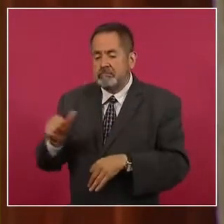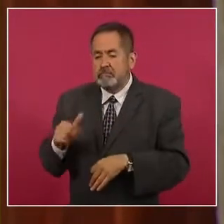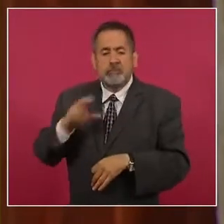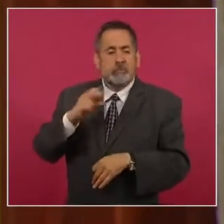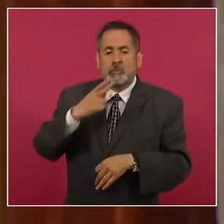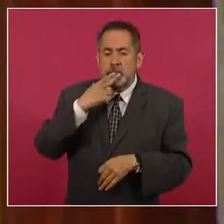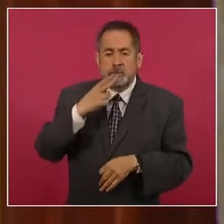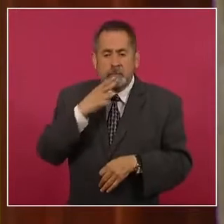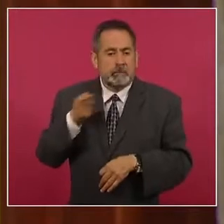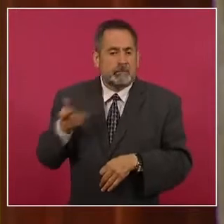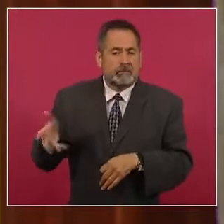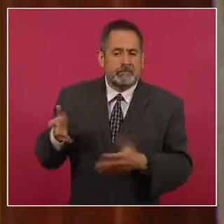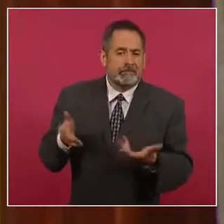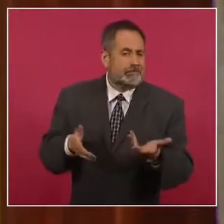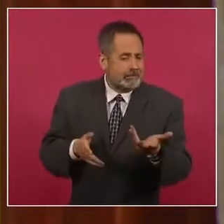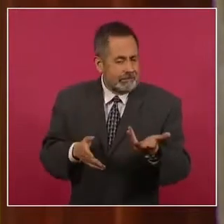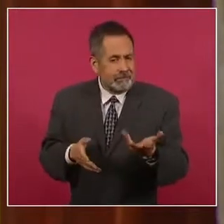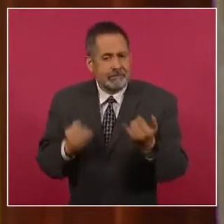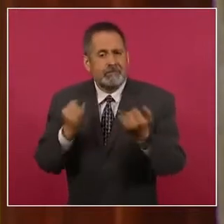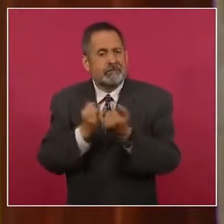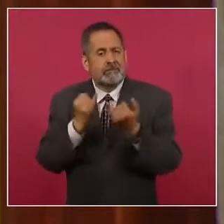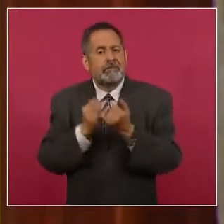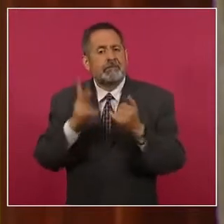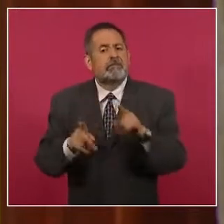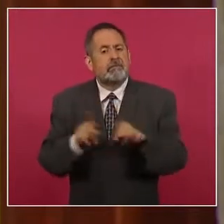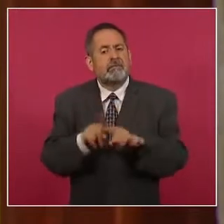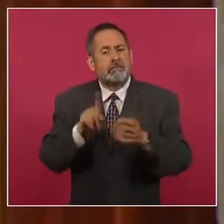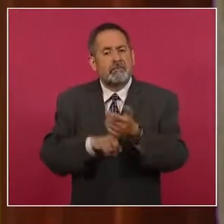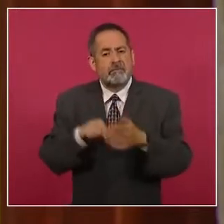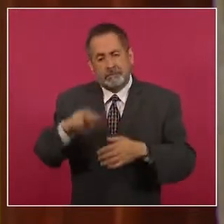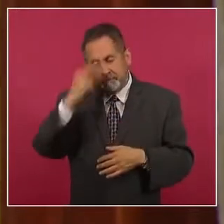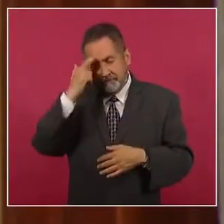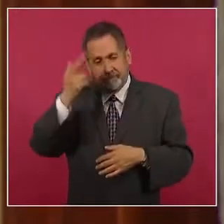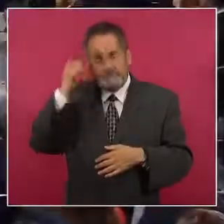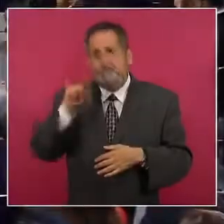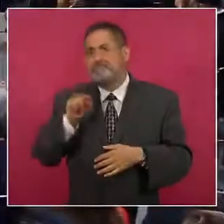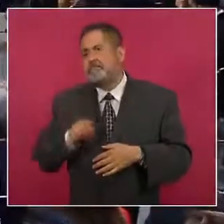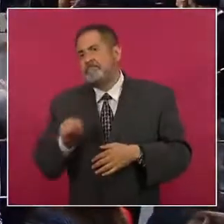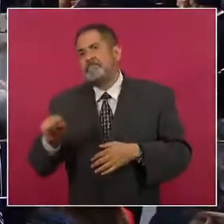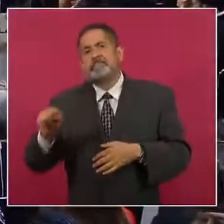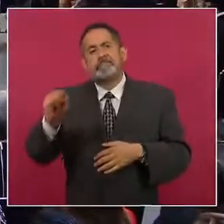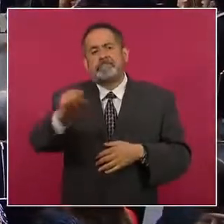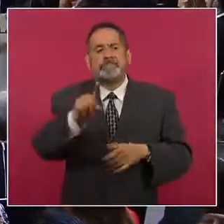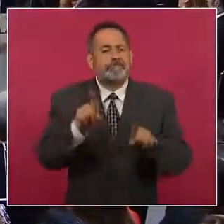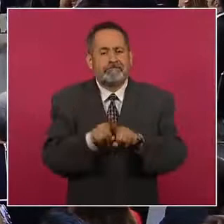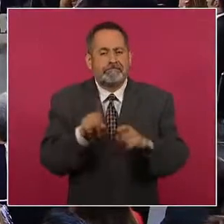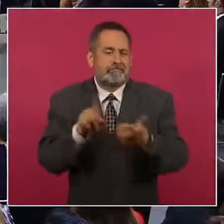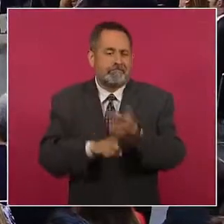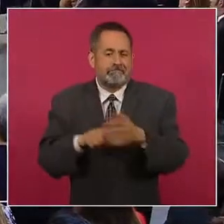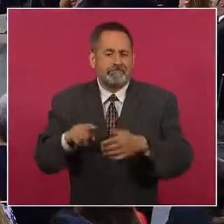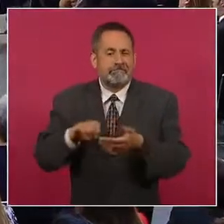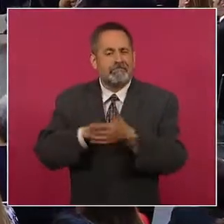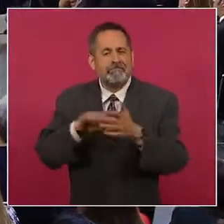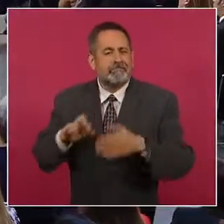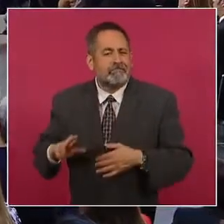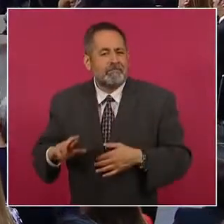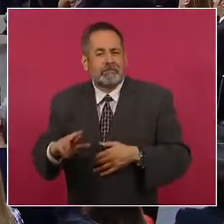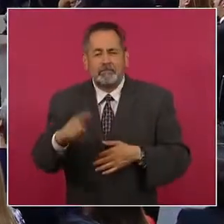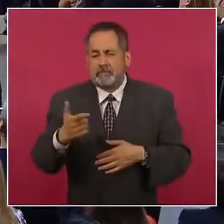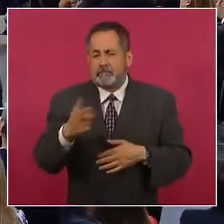subutilizadas, como tenían paradas todas las plantas del río